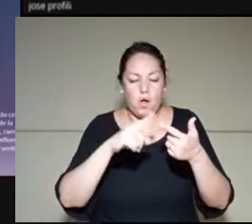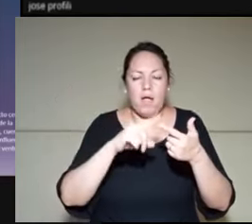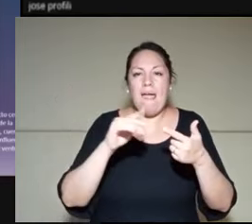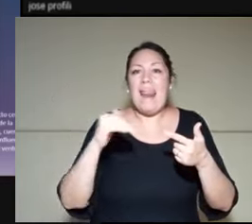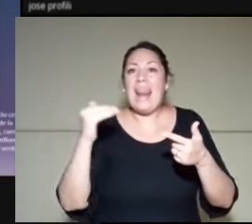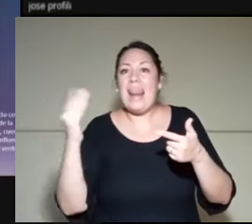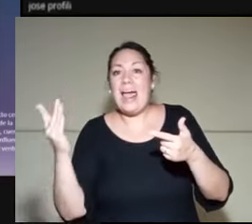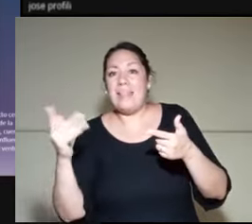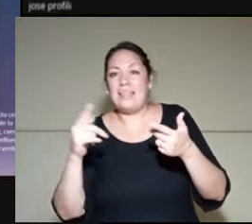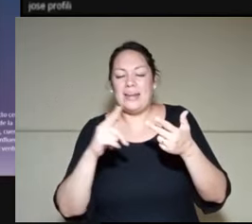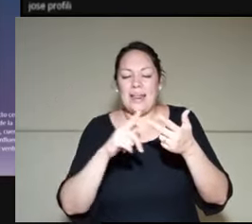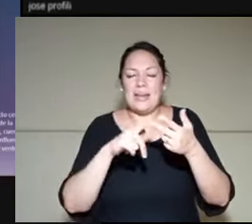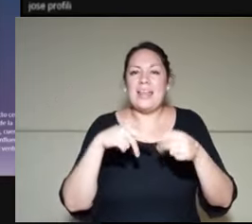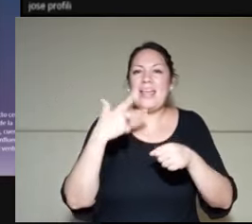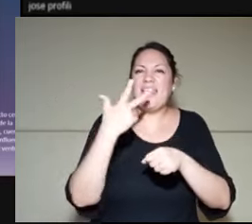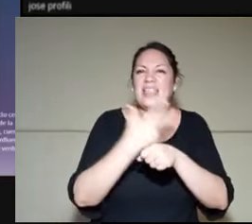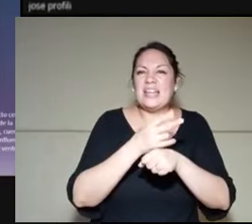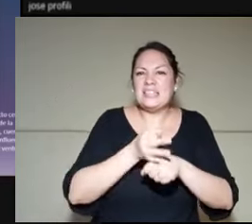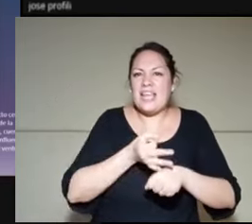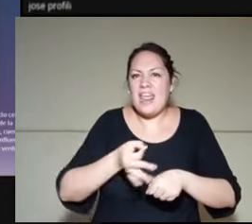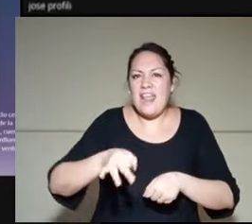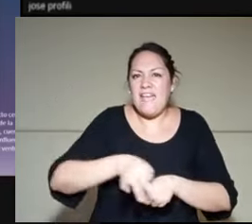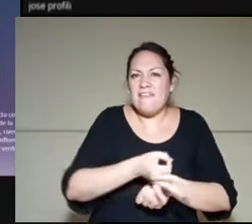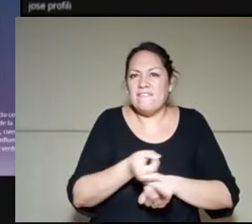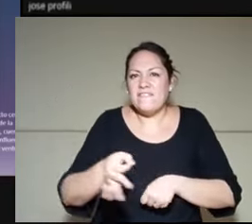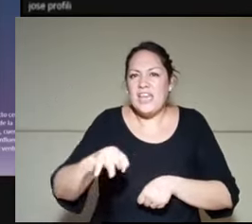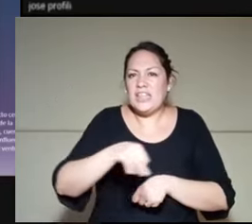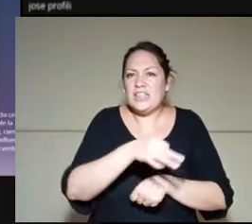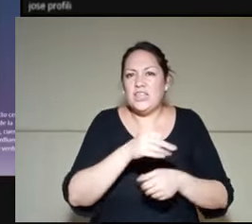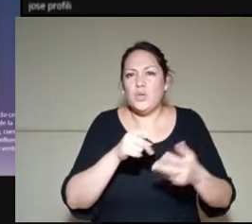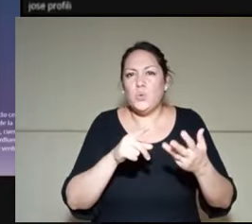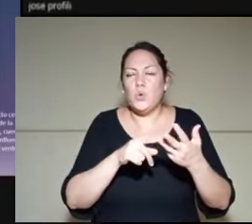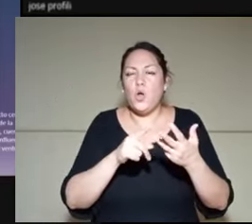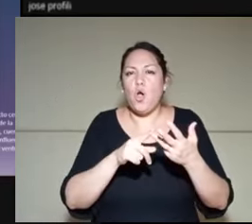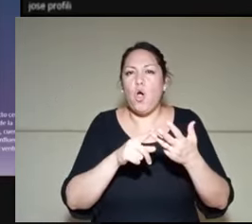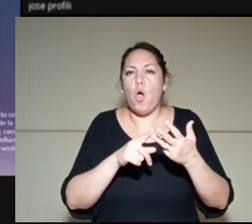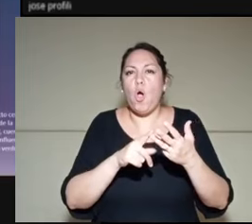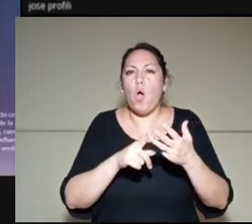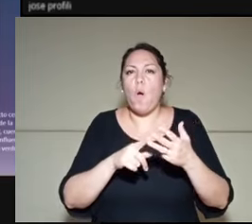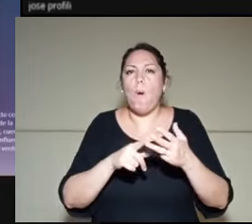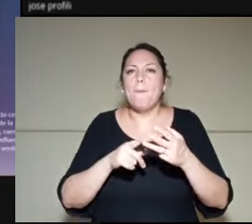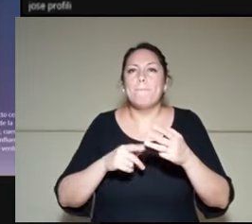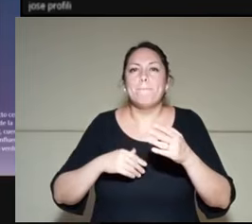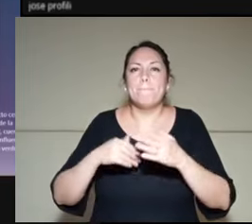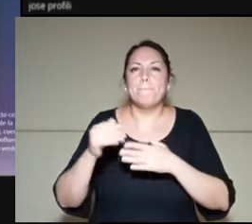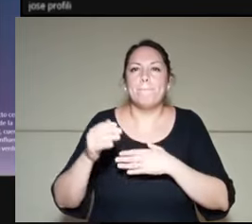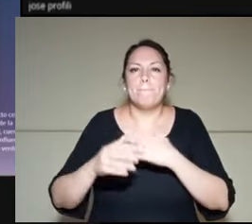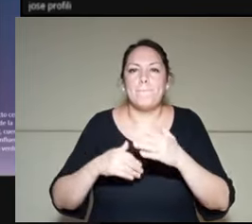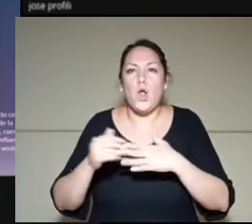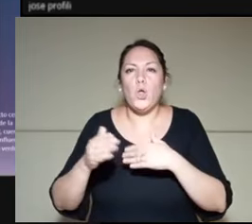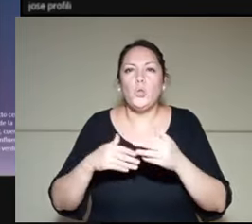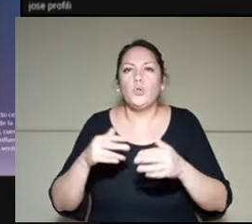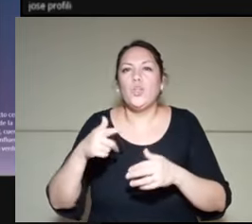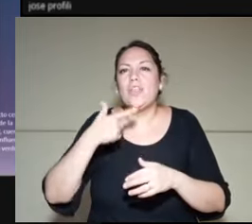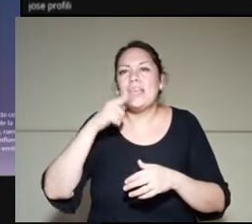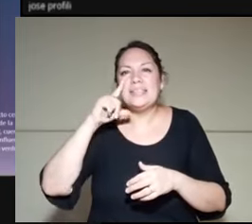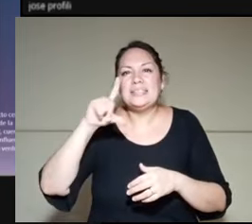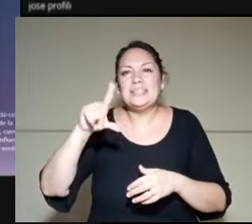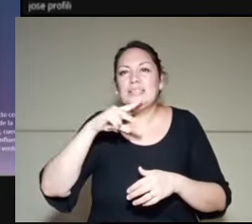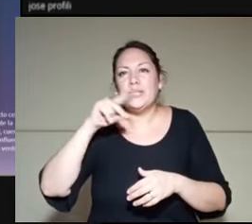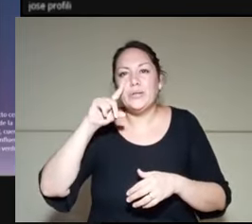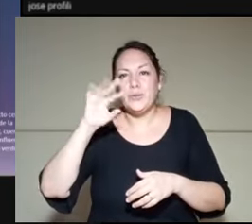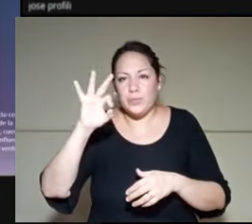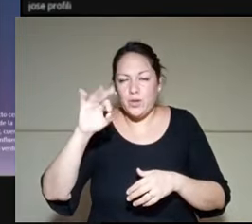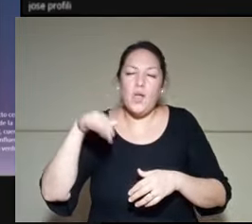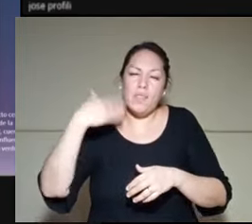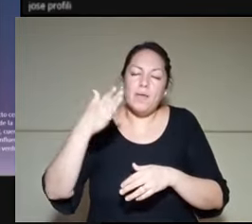ventrículo, este se llama cuarto ventrículo y esto se llama acueducto de Silvio o conducto mesencefálico. Todo eso ustedes lo van a estudiar en la